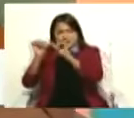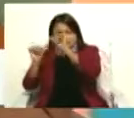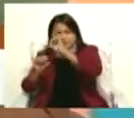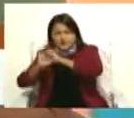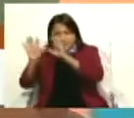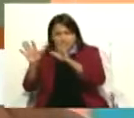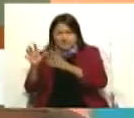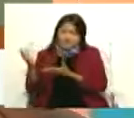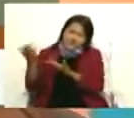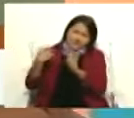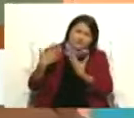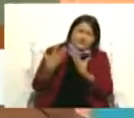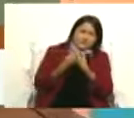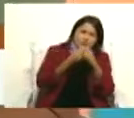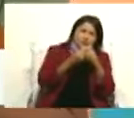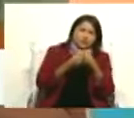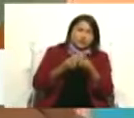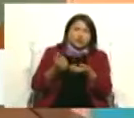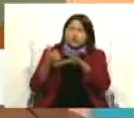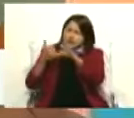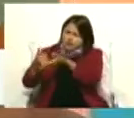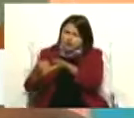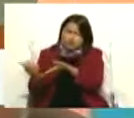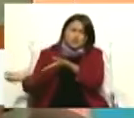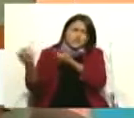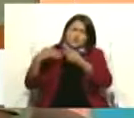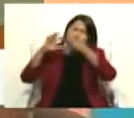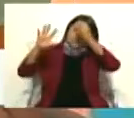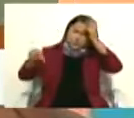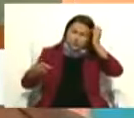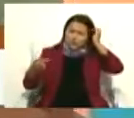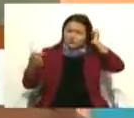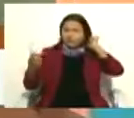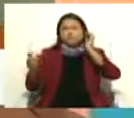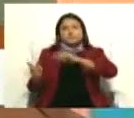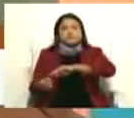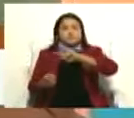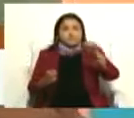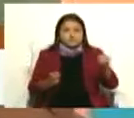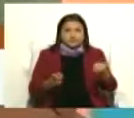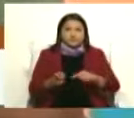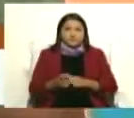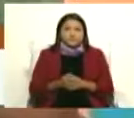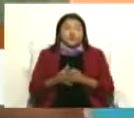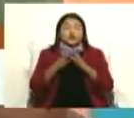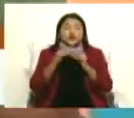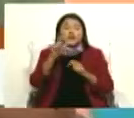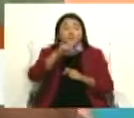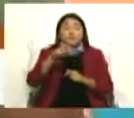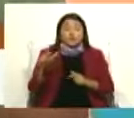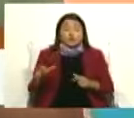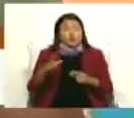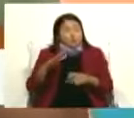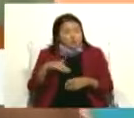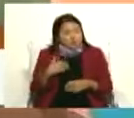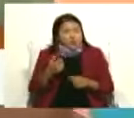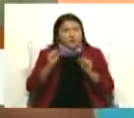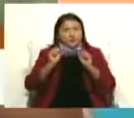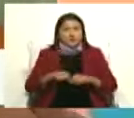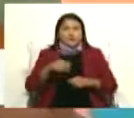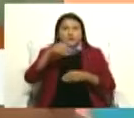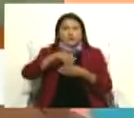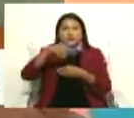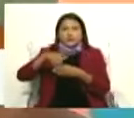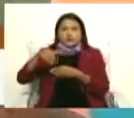vamos y votamos juntos. No, que no puedo. Yo te llevo, yo te acompaño. Que mi abuelita no puede, yo la acompaño. Todas y todos convirtámonos en las y